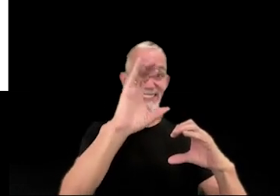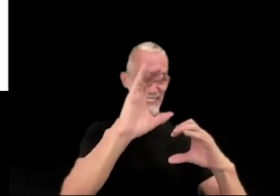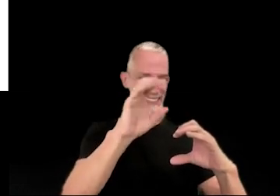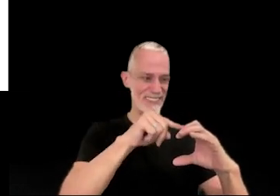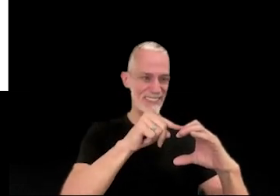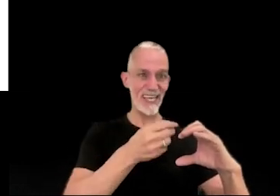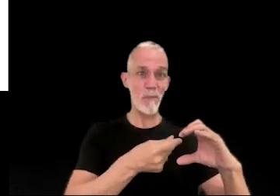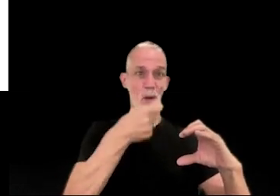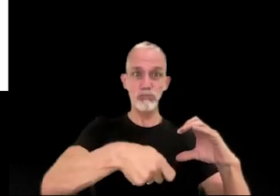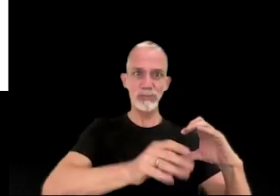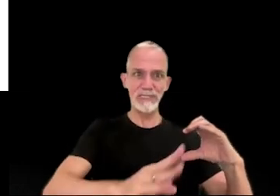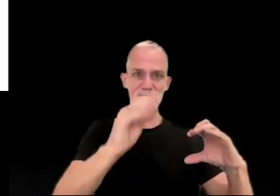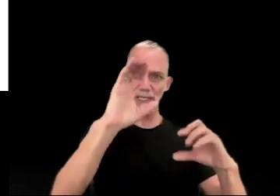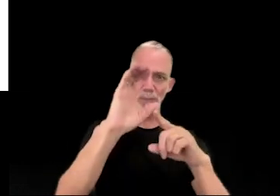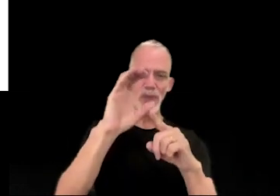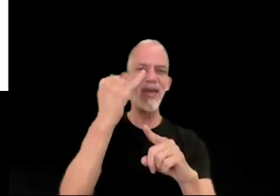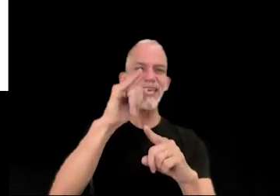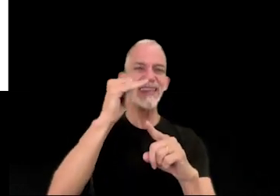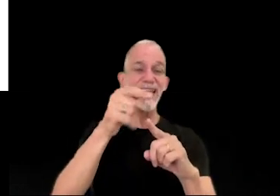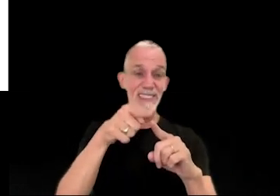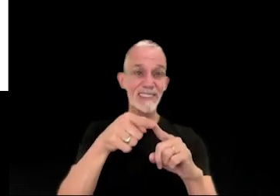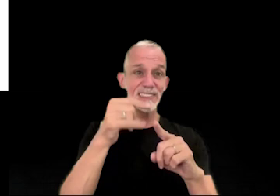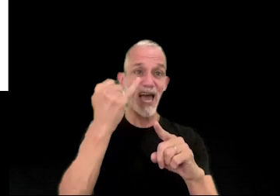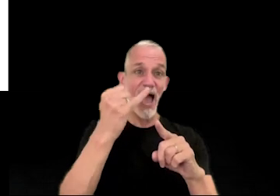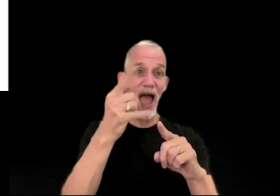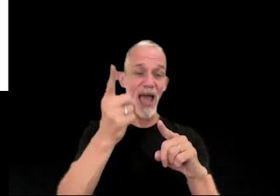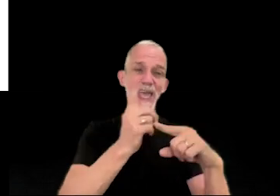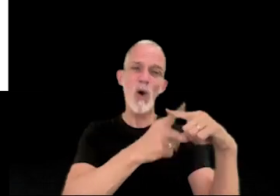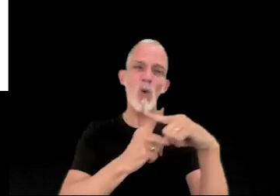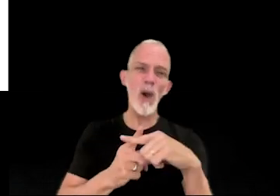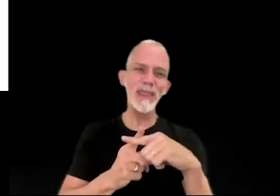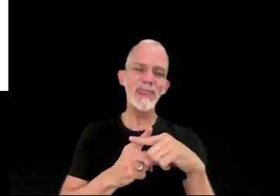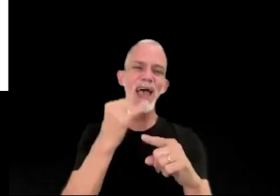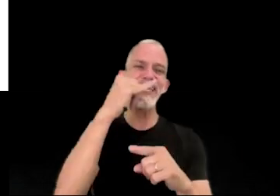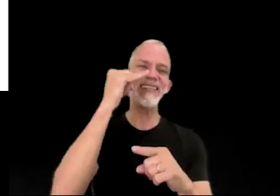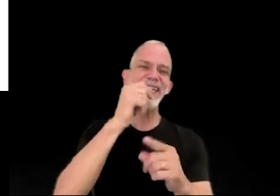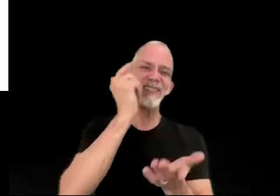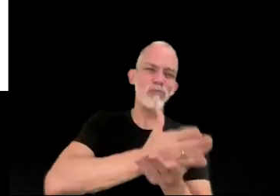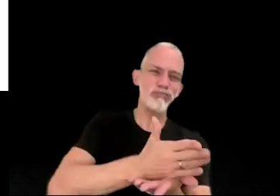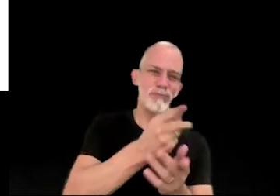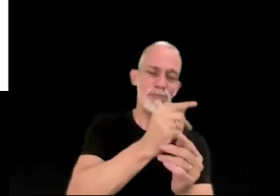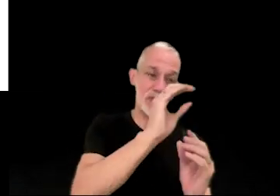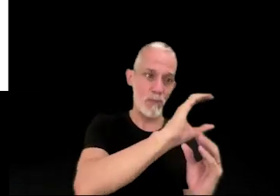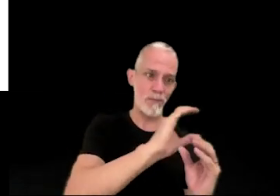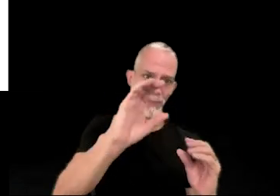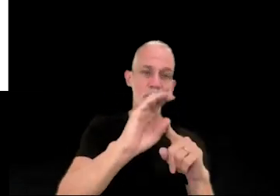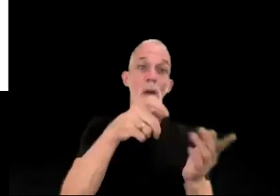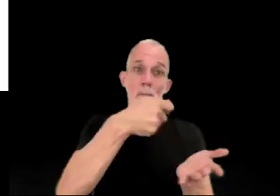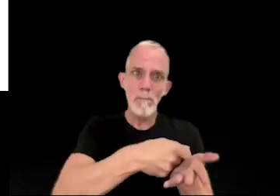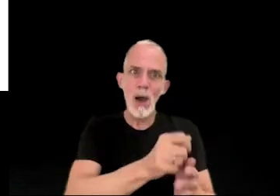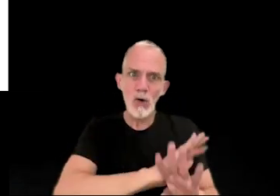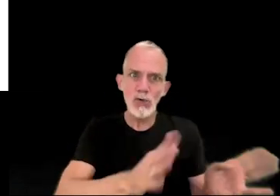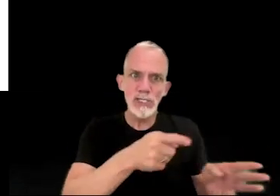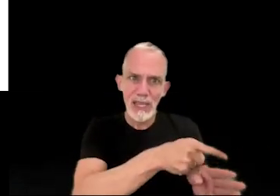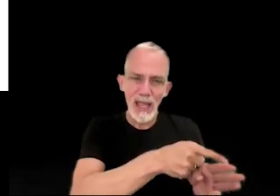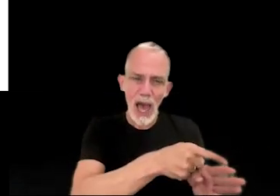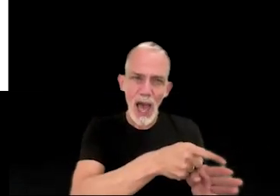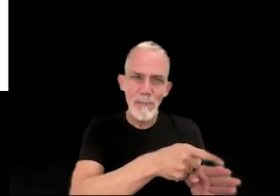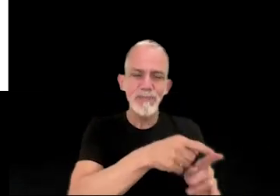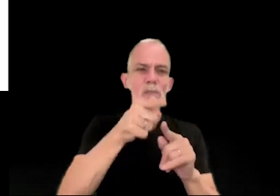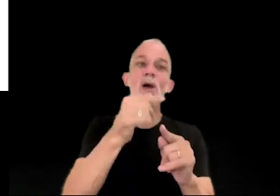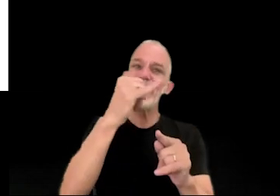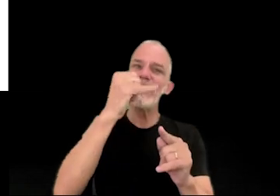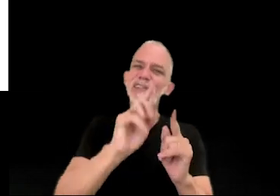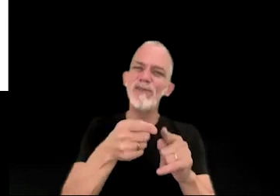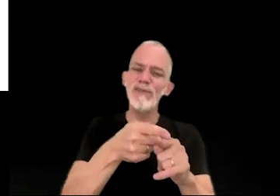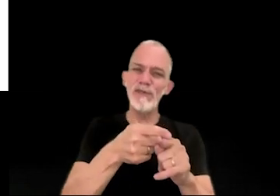decir, sobre los que se devengaron sobre los intereses resarcitorios que se capitalizaron fruto del pago de la obligación principal. En